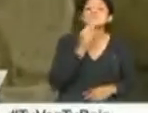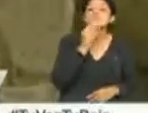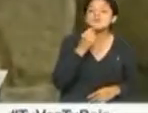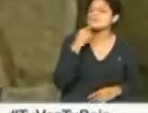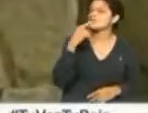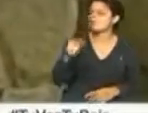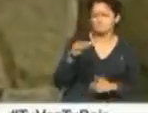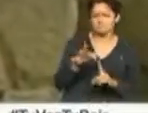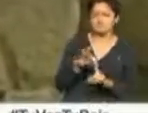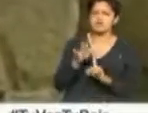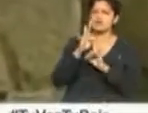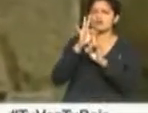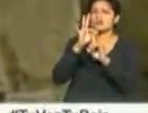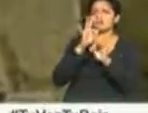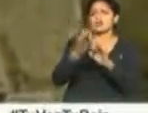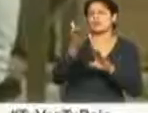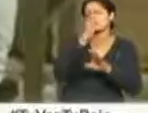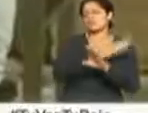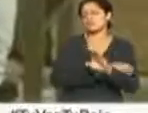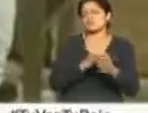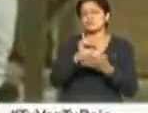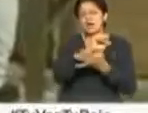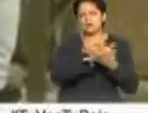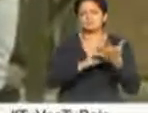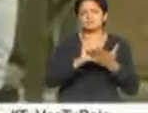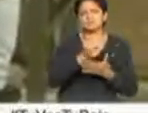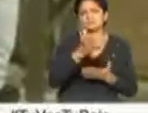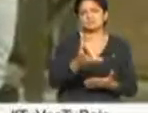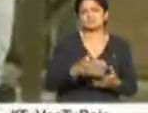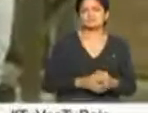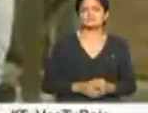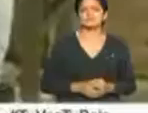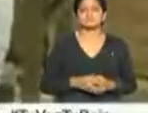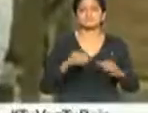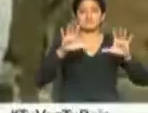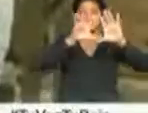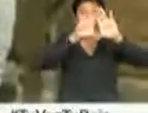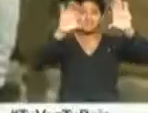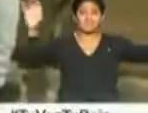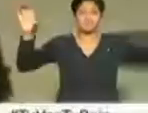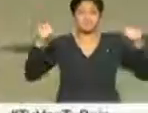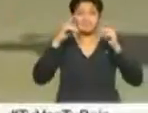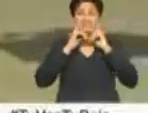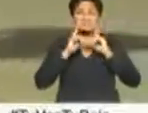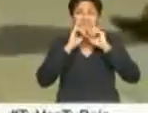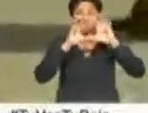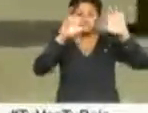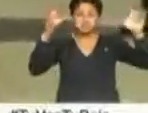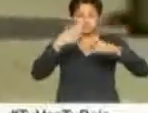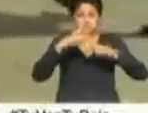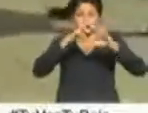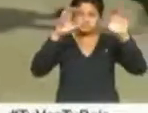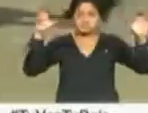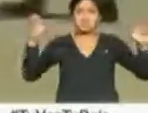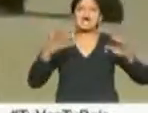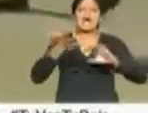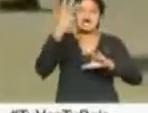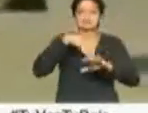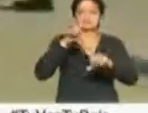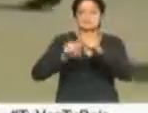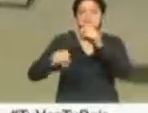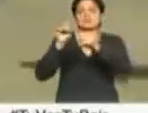la mezquita fue construida sobre dos templos bíblicos. El Muro de las Lamentaciones es el único vestigio del segundo templo que fue destruido en el